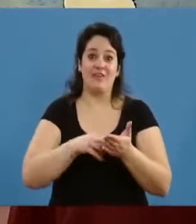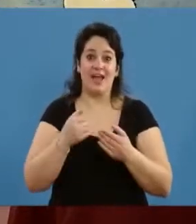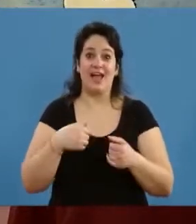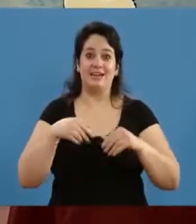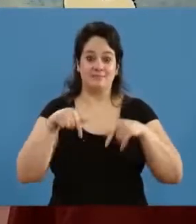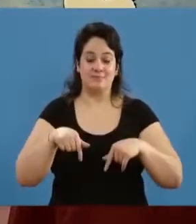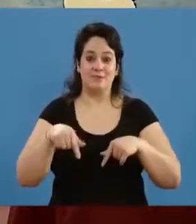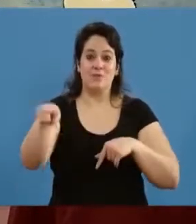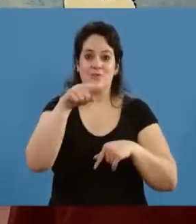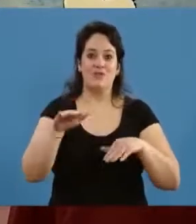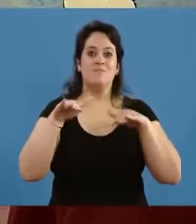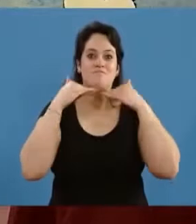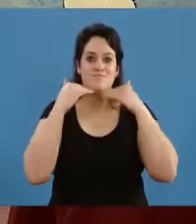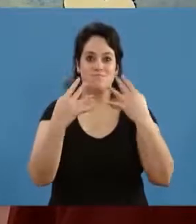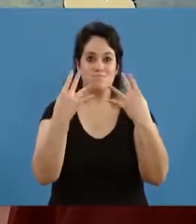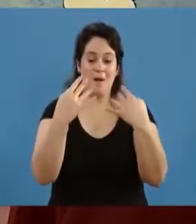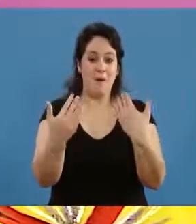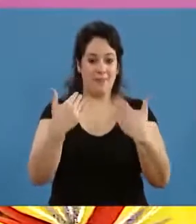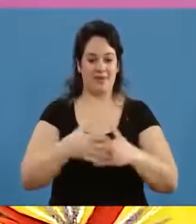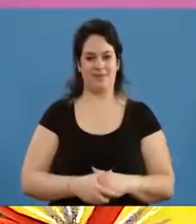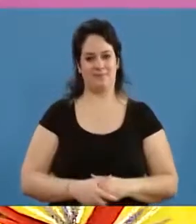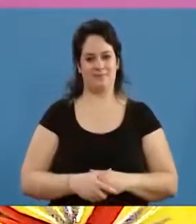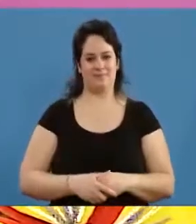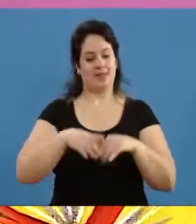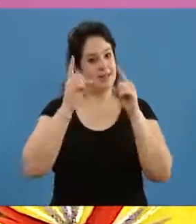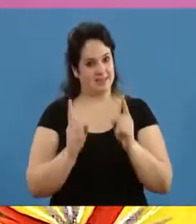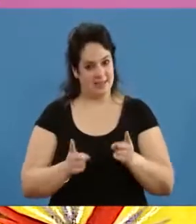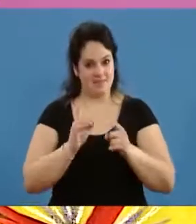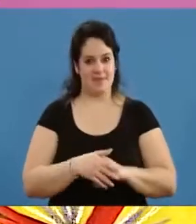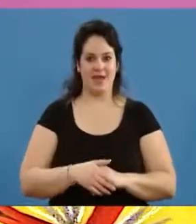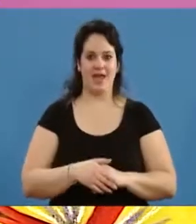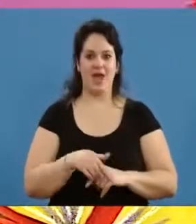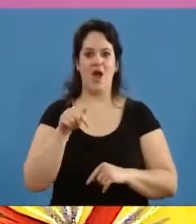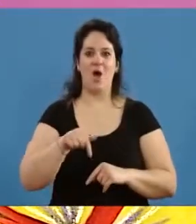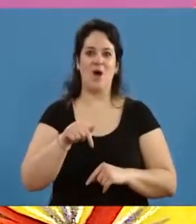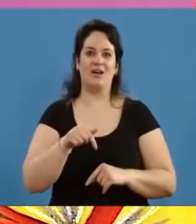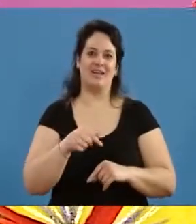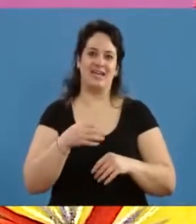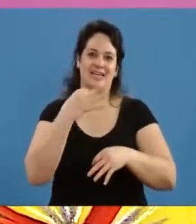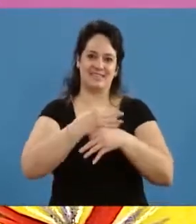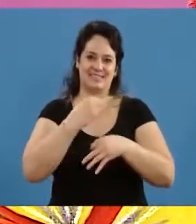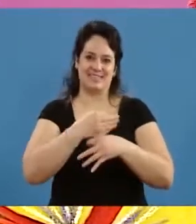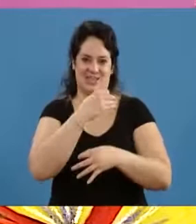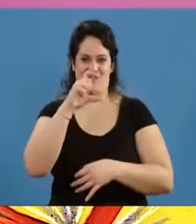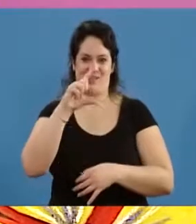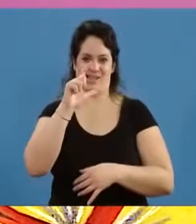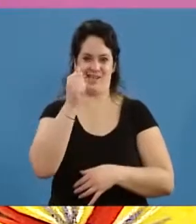Con ustedes a través de la pantalla. Y por supuesto, nos acompaña la señora